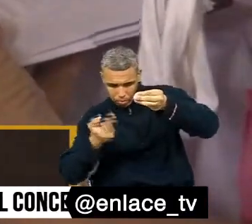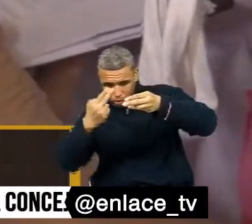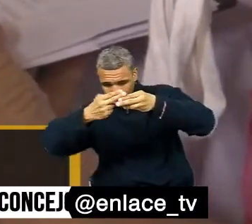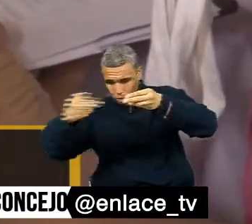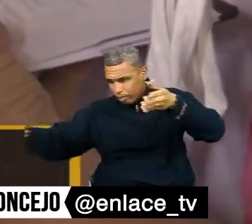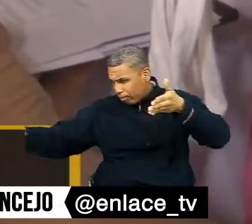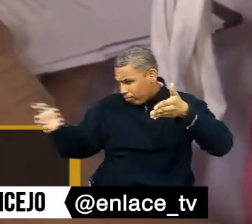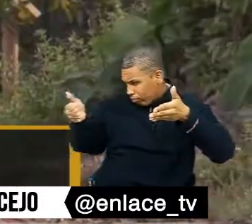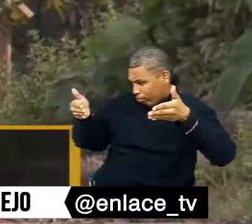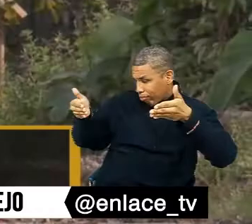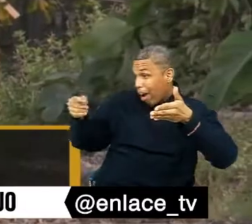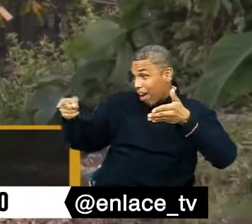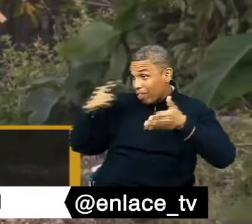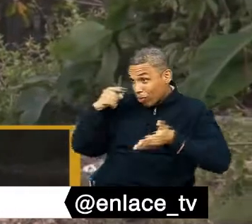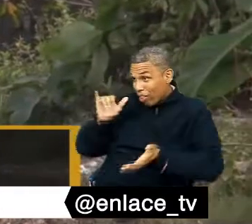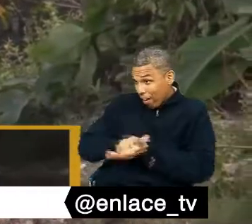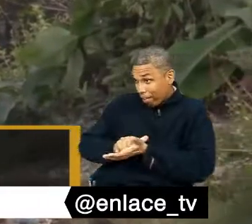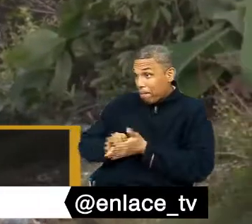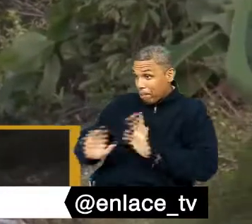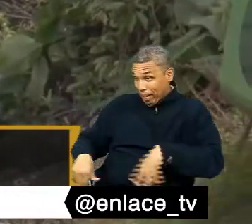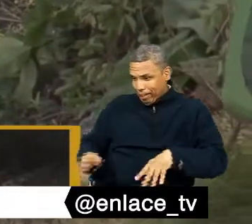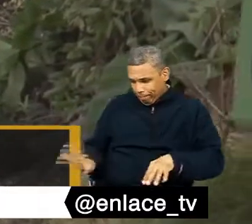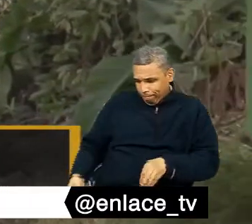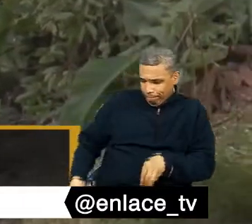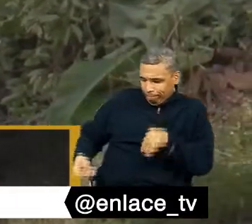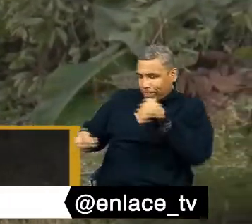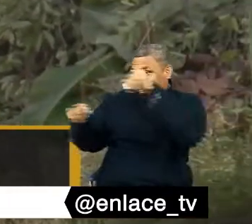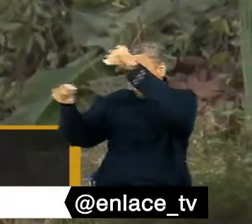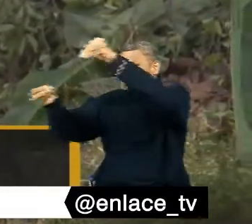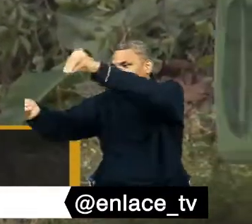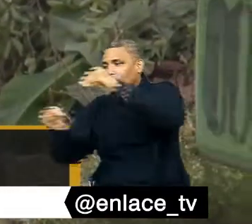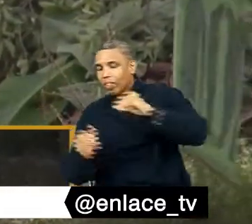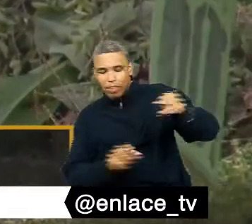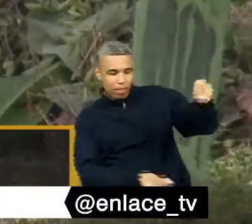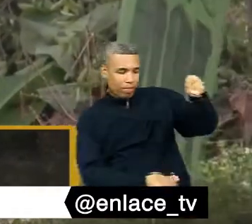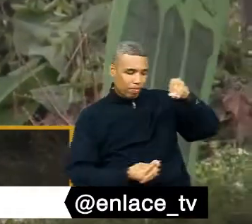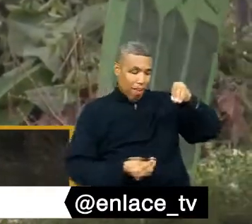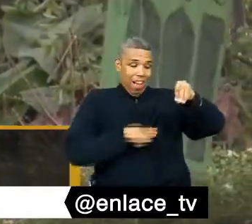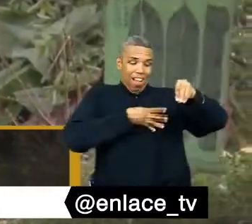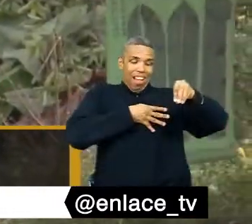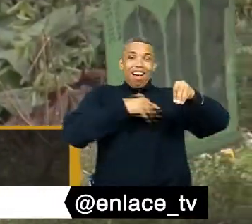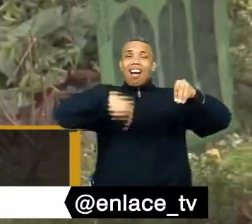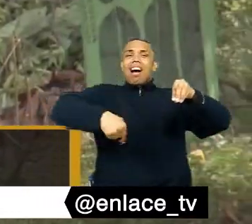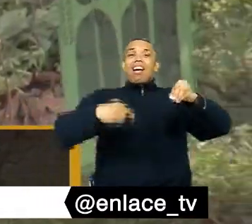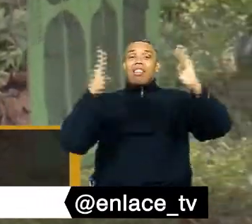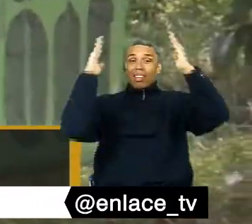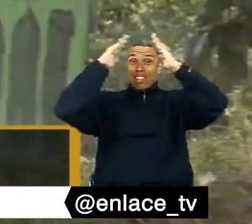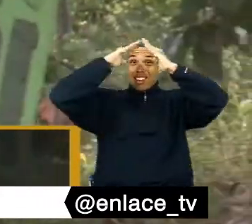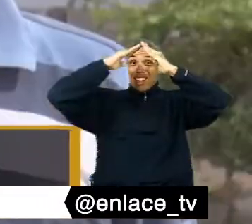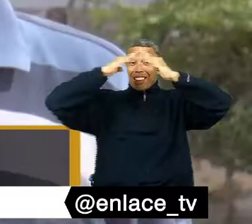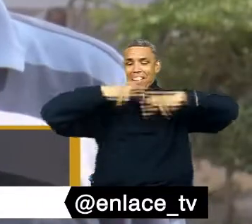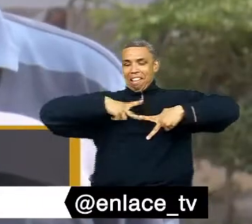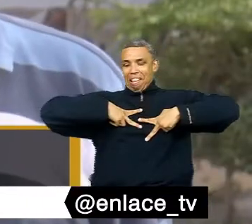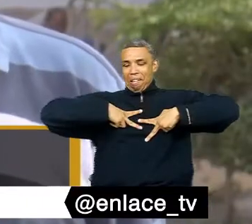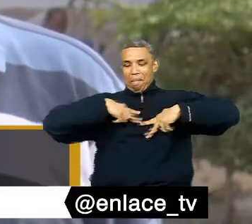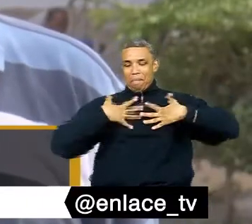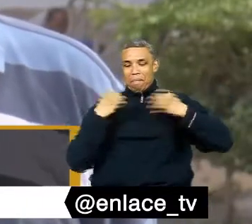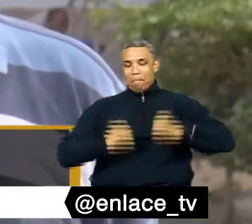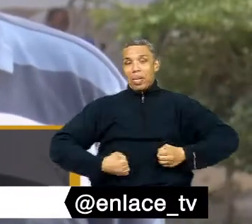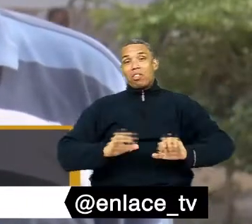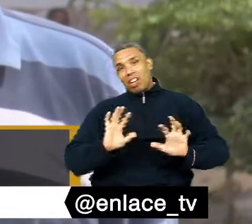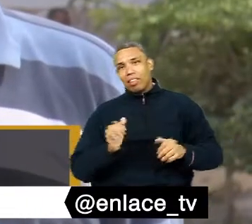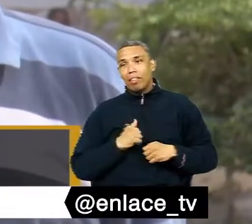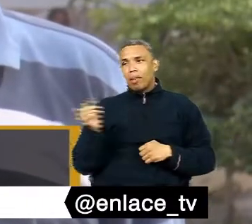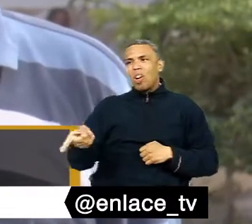esa documentación. Esto también es importante que la gente conozca, que una vez terminado el trabajo acá, seguimos con los demás barrios